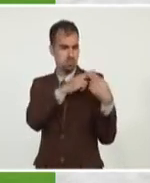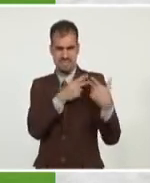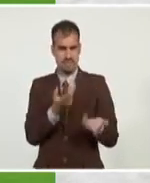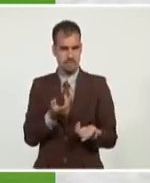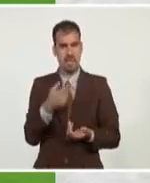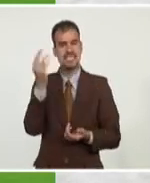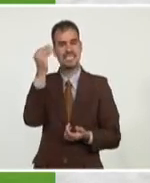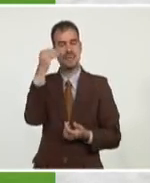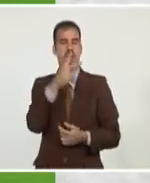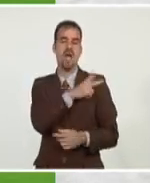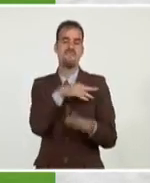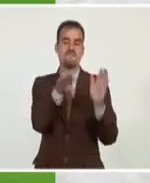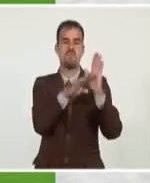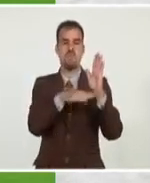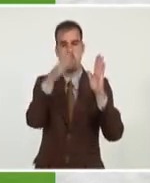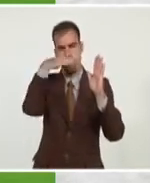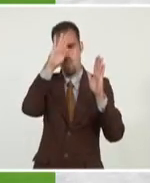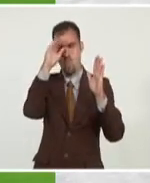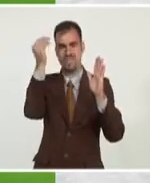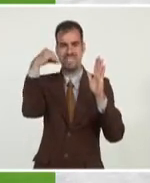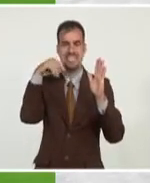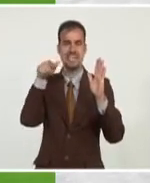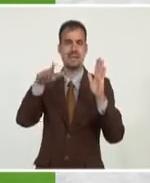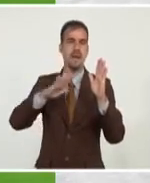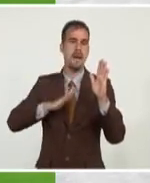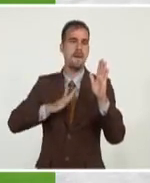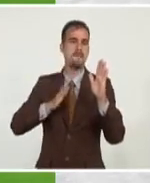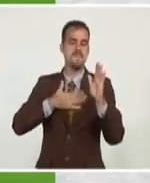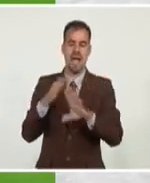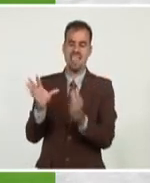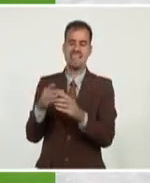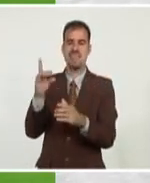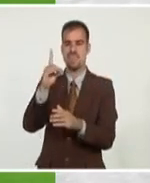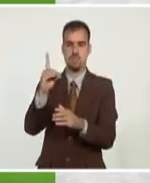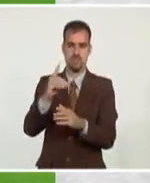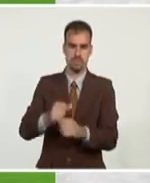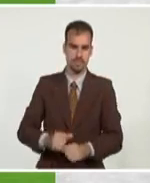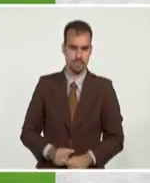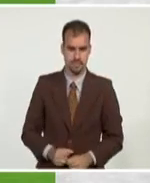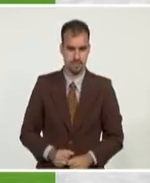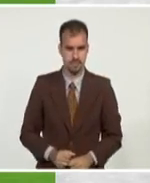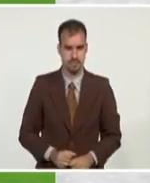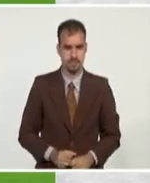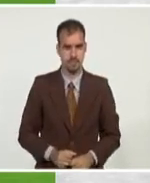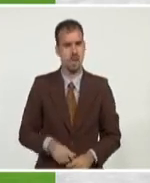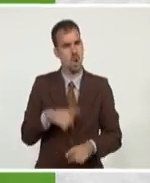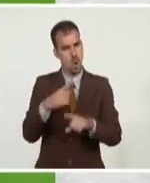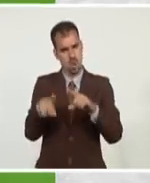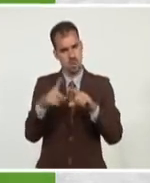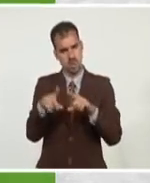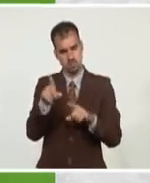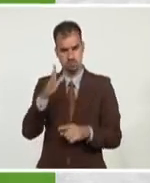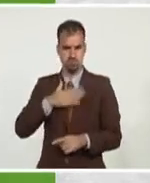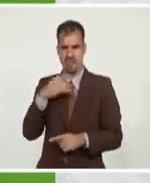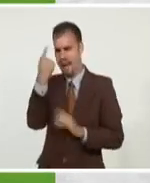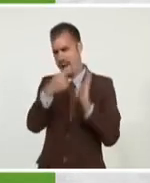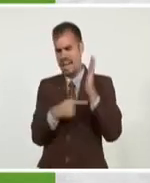programa Cuba del Instituto Nacional Demócrata. Veamos otros elementos de esta persona. Bueno,